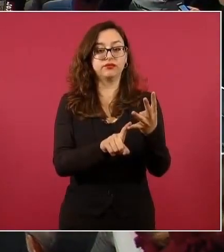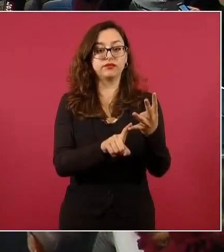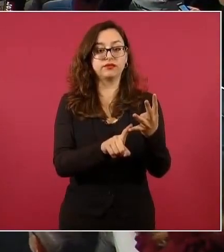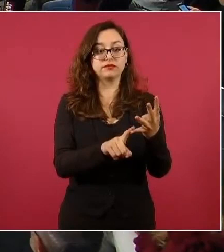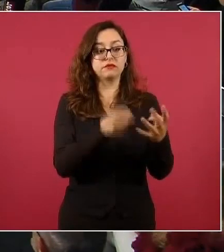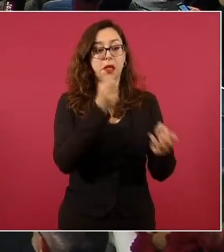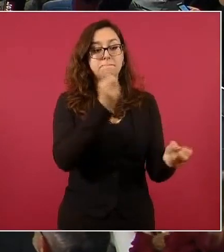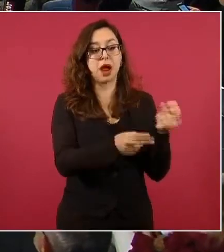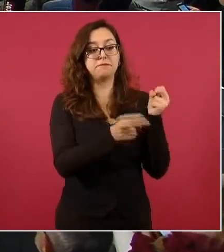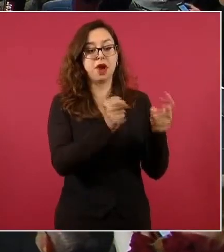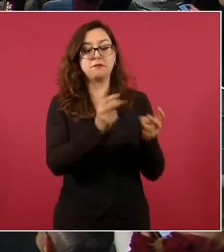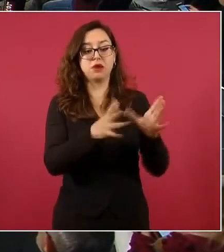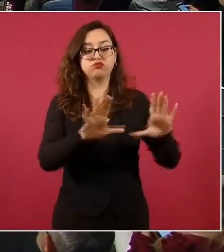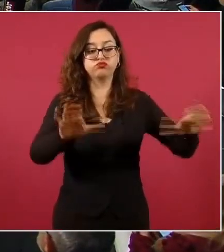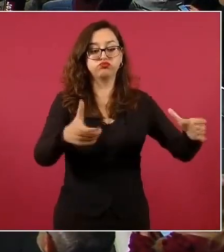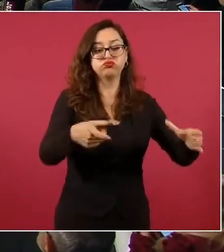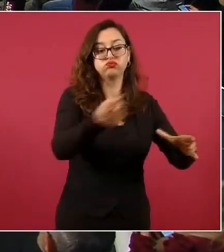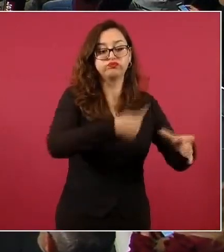privilegiados,